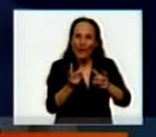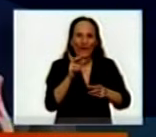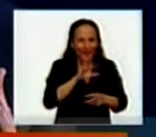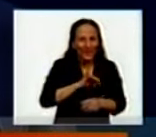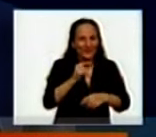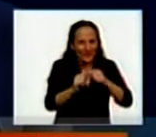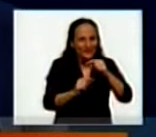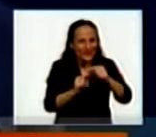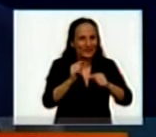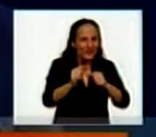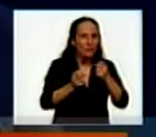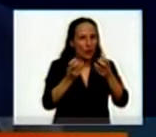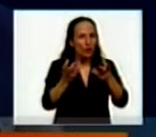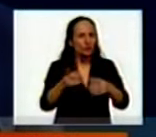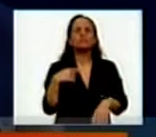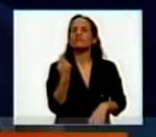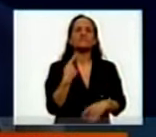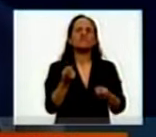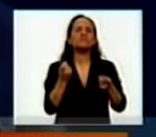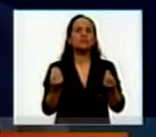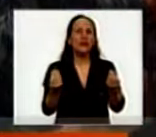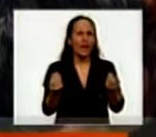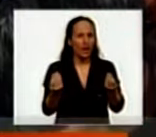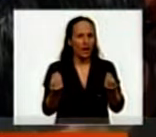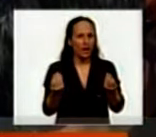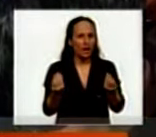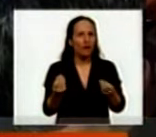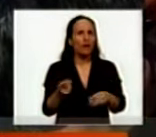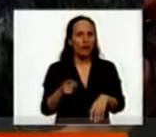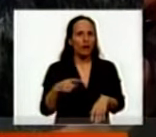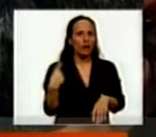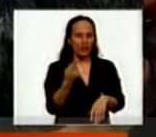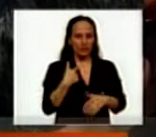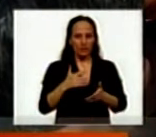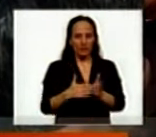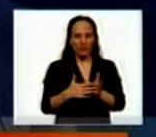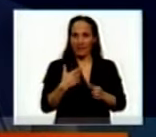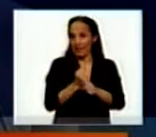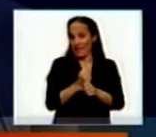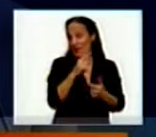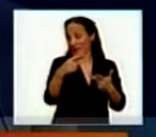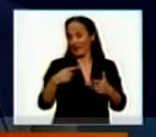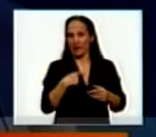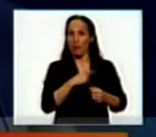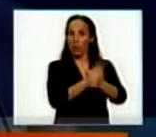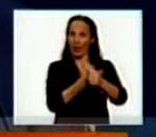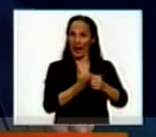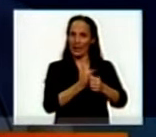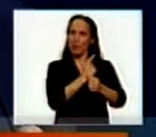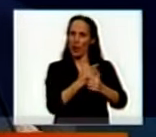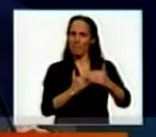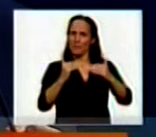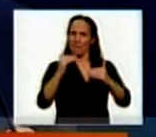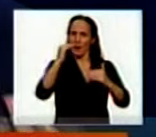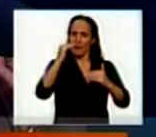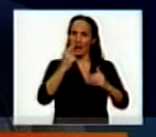Y lo que necesitamos todos, cuanto más poder nos toque ejercer, es tener la